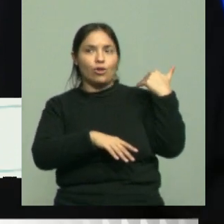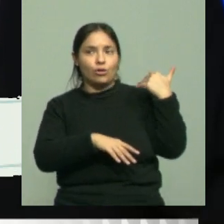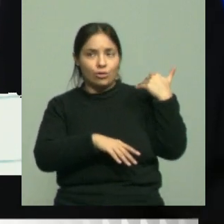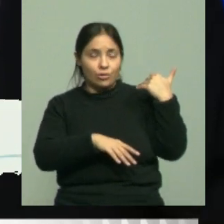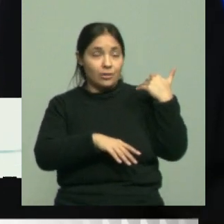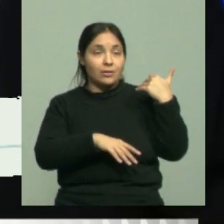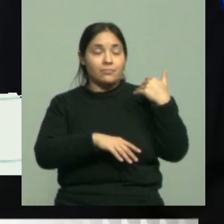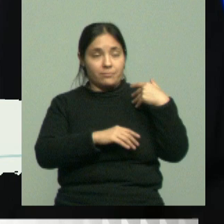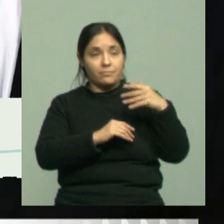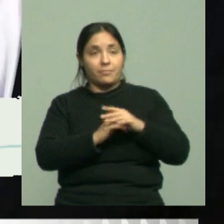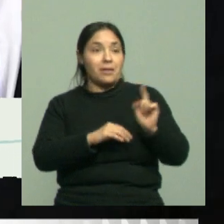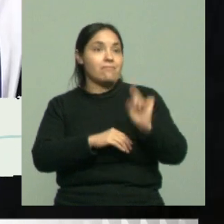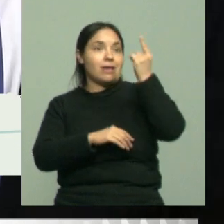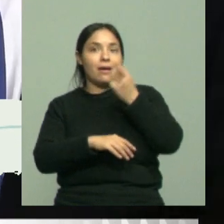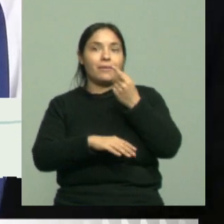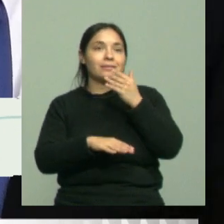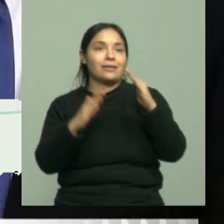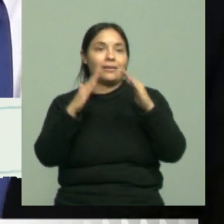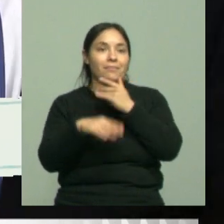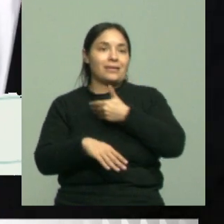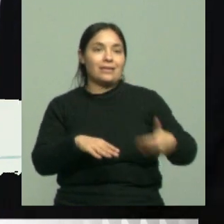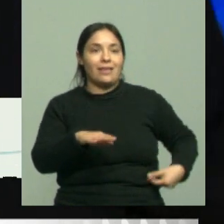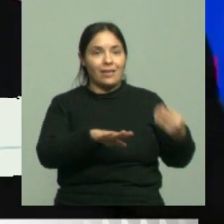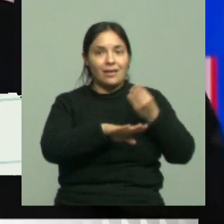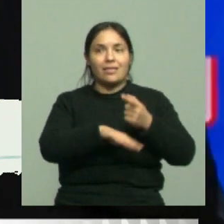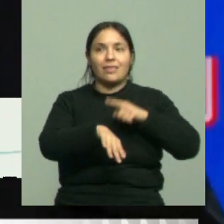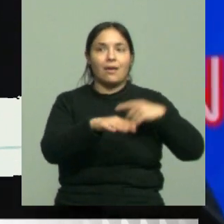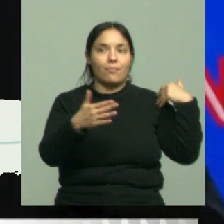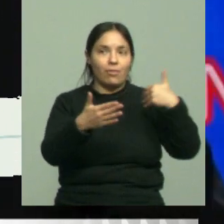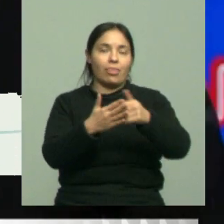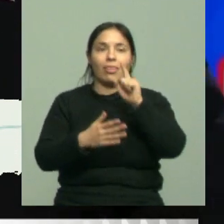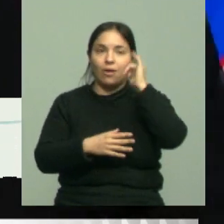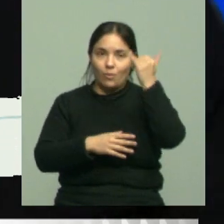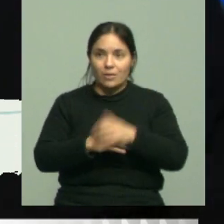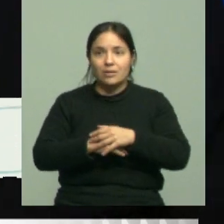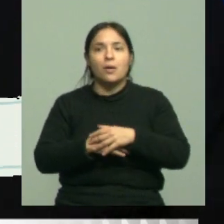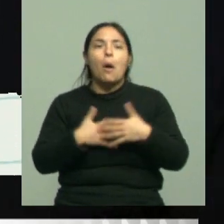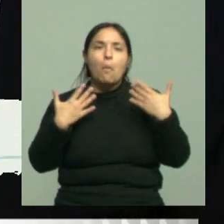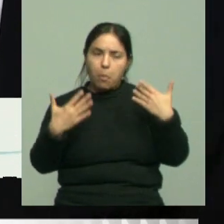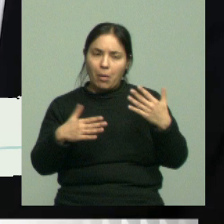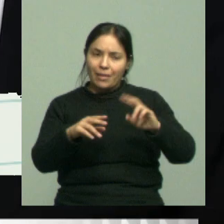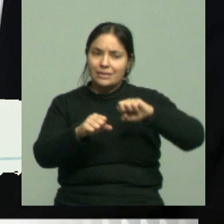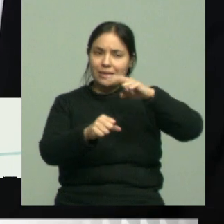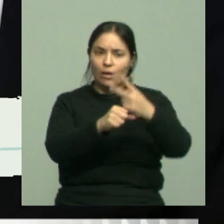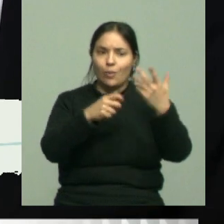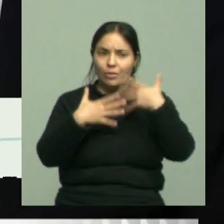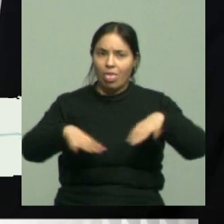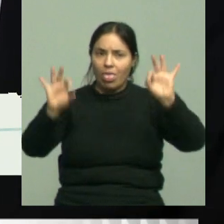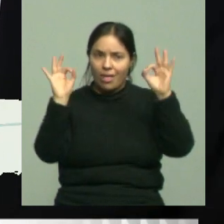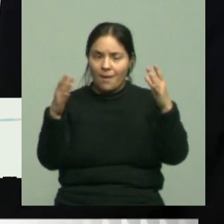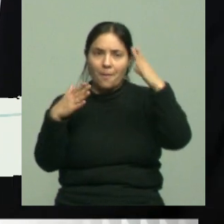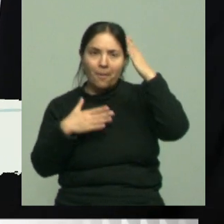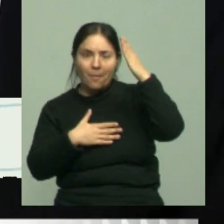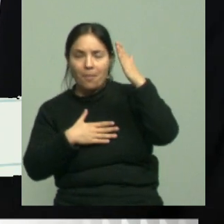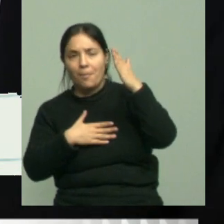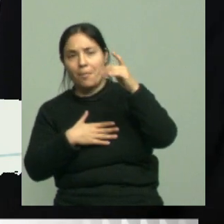Casa Blanca. Se nota el paso del tiempo y la pregunta del millón, ¿va a sobrevivir a esta situación Biden? Porque mucho se